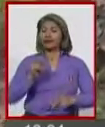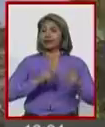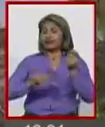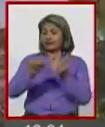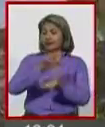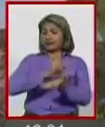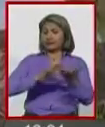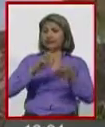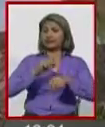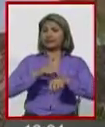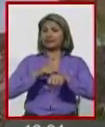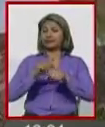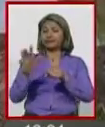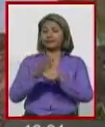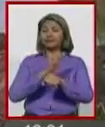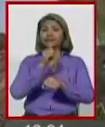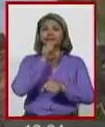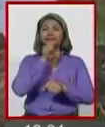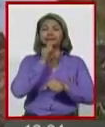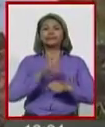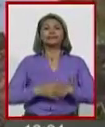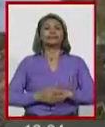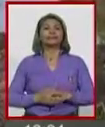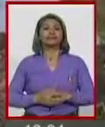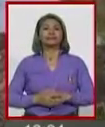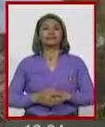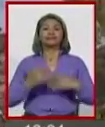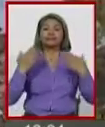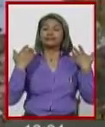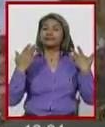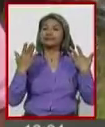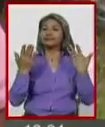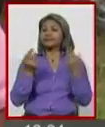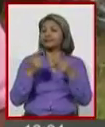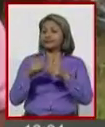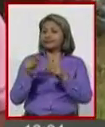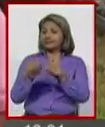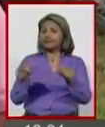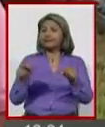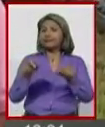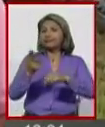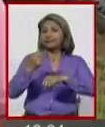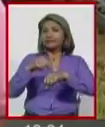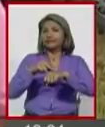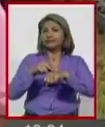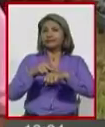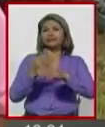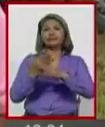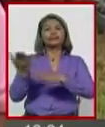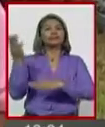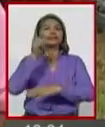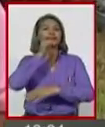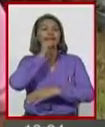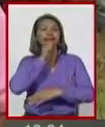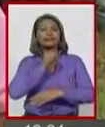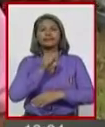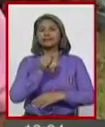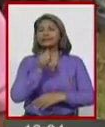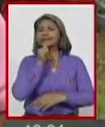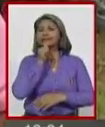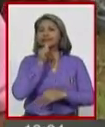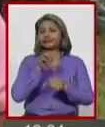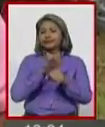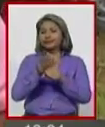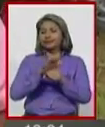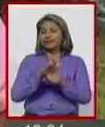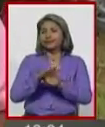muy conflictiva, todo el tiempo se llena de agua y un desnivel. Bueno, hay concavidades naturales, ¿no? En este sector eran curichis antiguos, ¿no? Y son